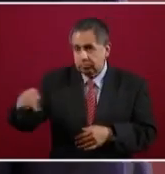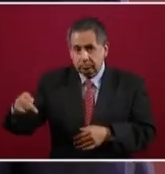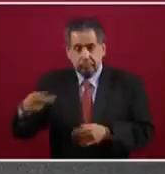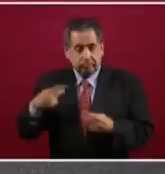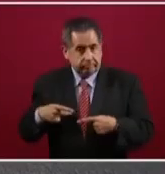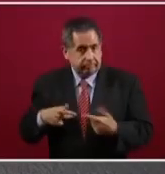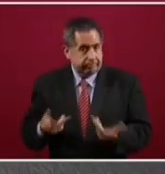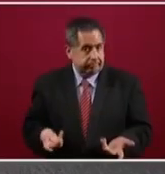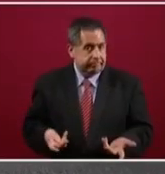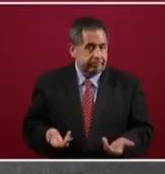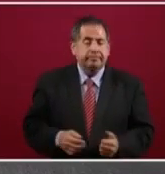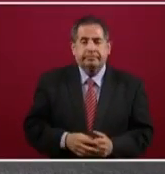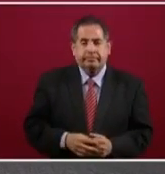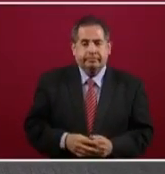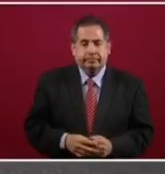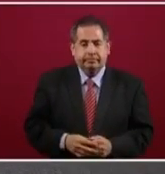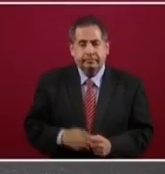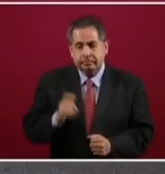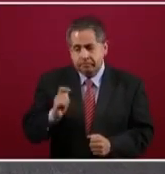Entonces,